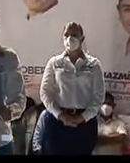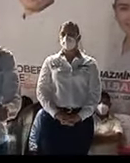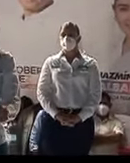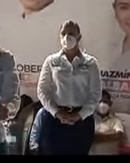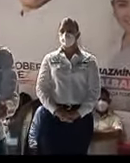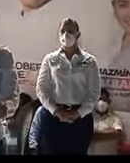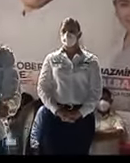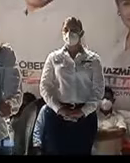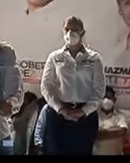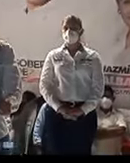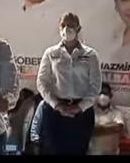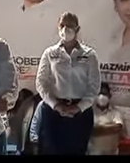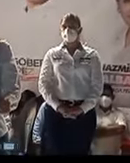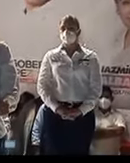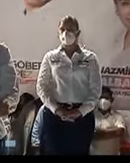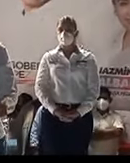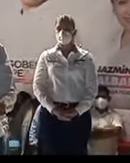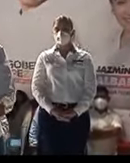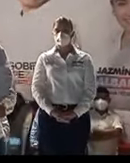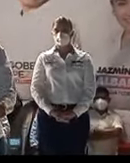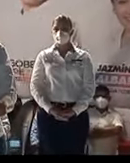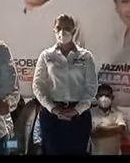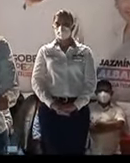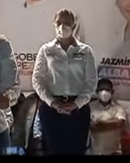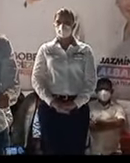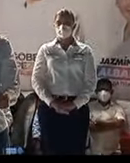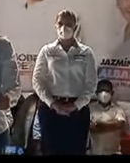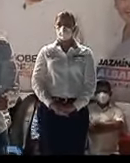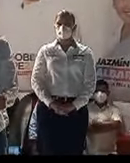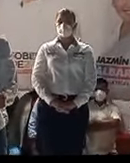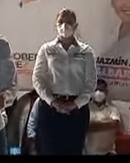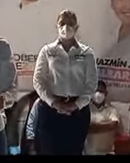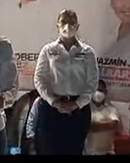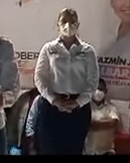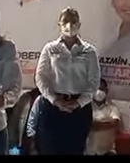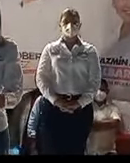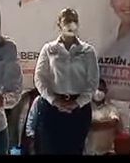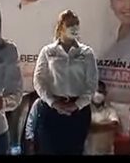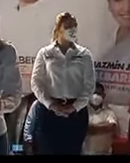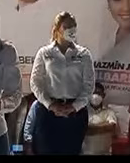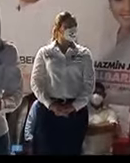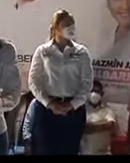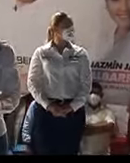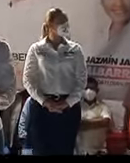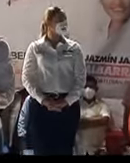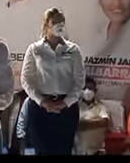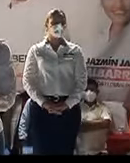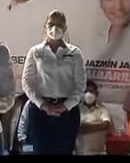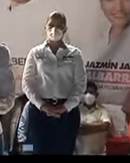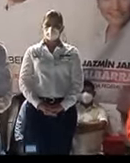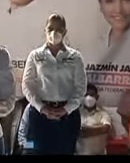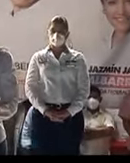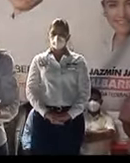importantes como es el PRI, el PRD y el PAN. Era